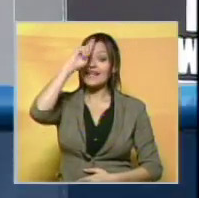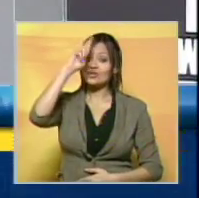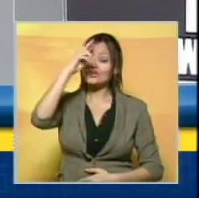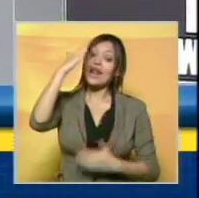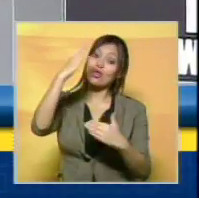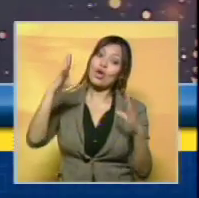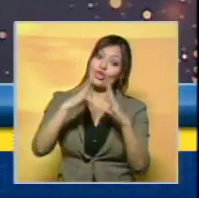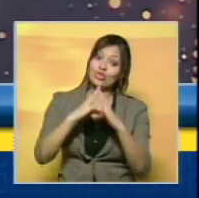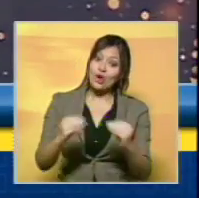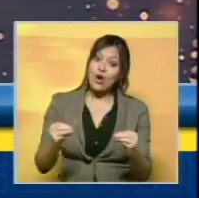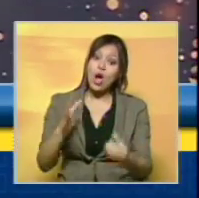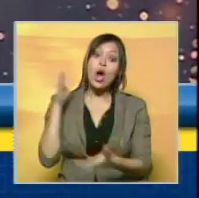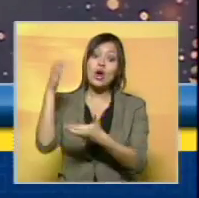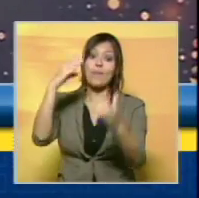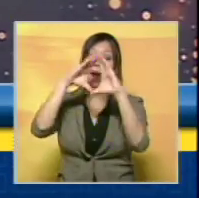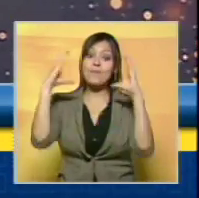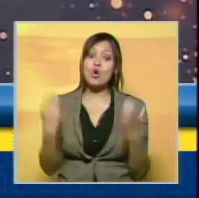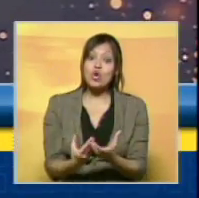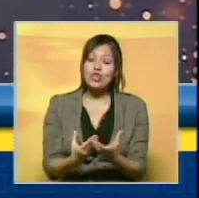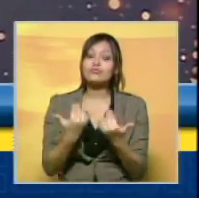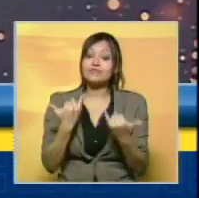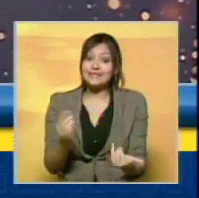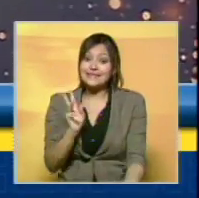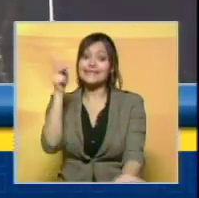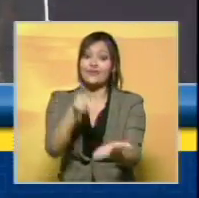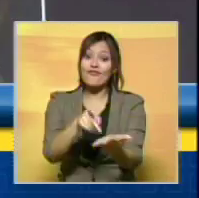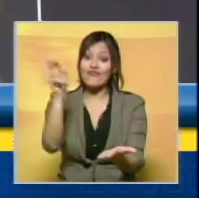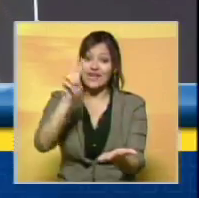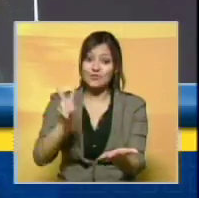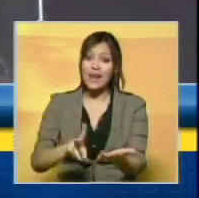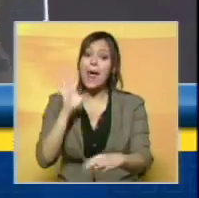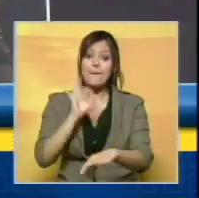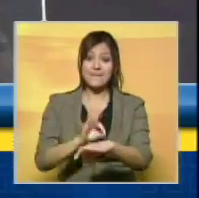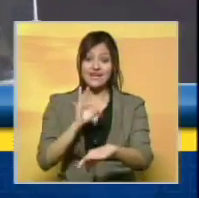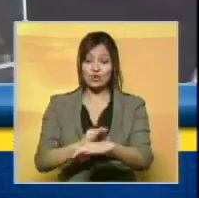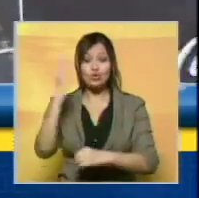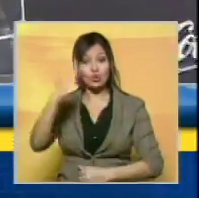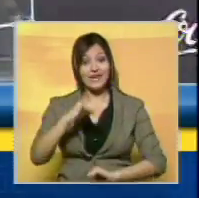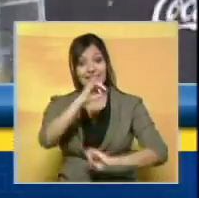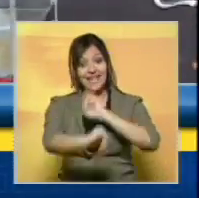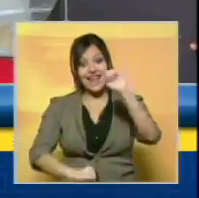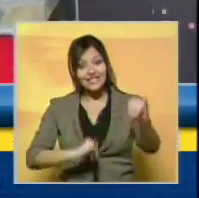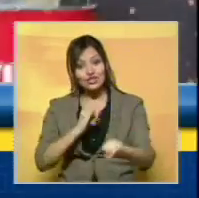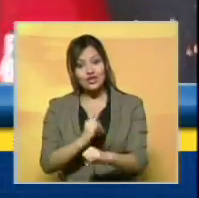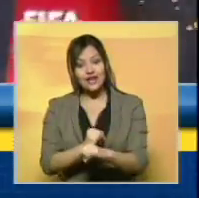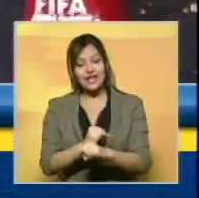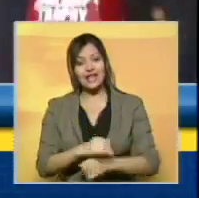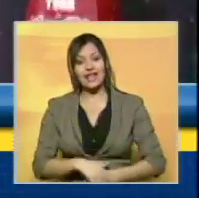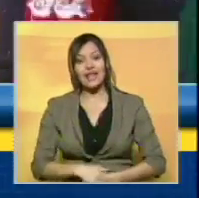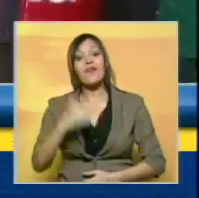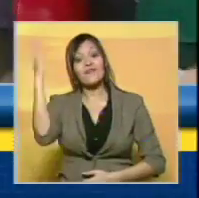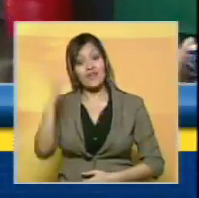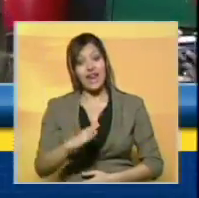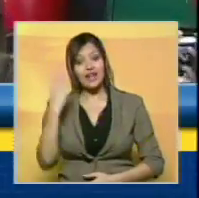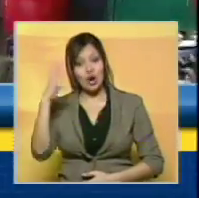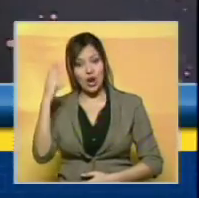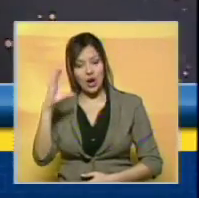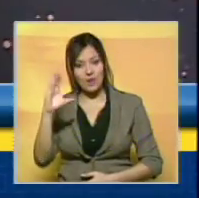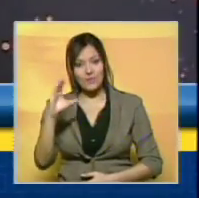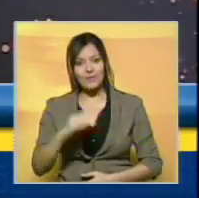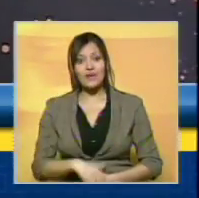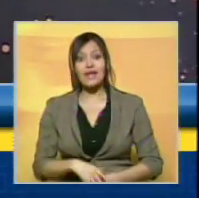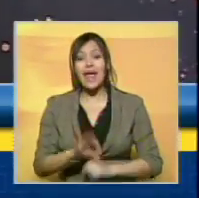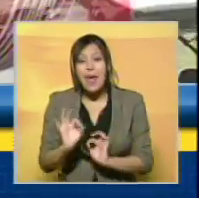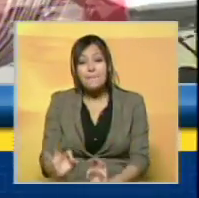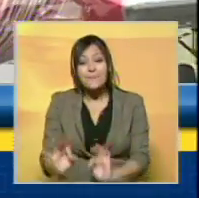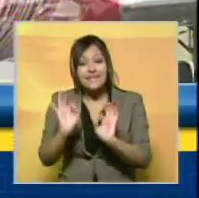saludos a todos. La Copa del Mundo de la FIFA ya está en Venezuela. Hace minutos llegó al Aeropuerto Internacional de Maiquetía, procedente de Colombia, en un avión